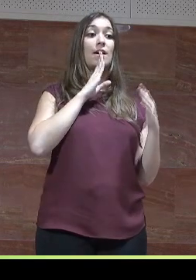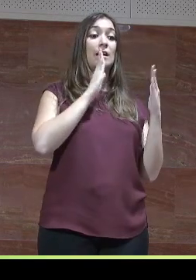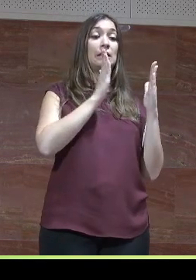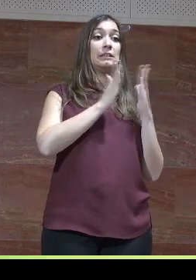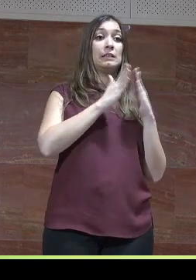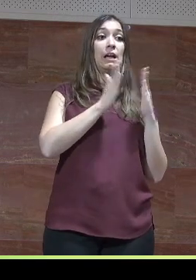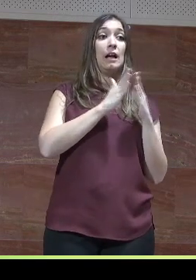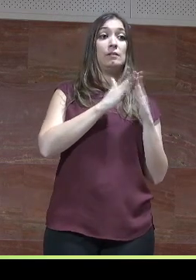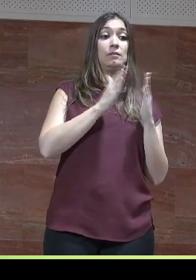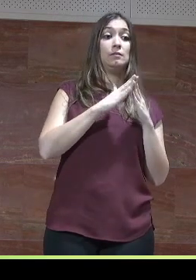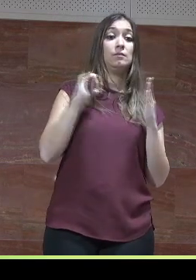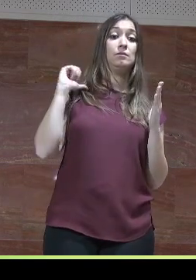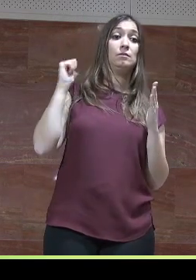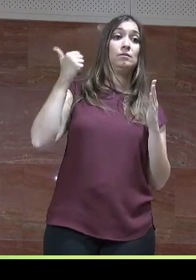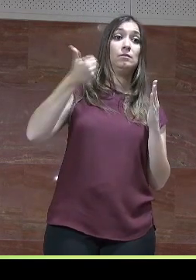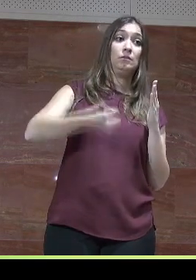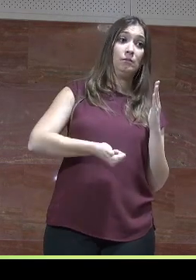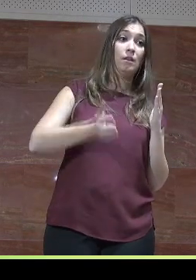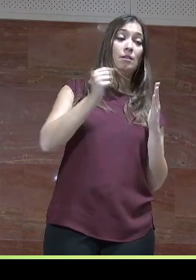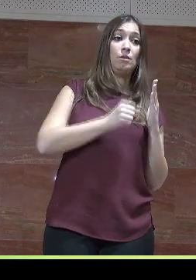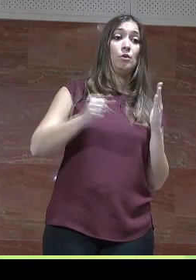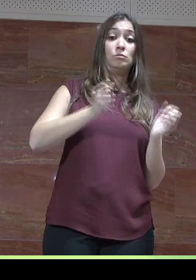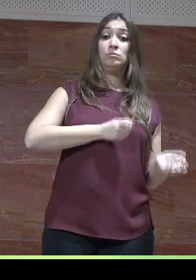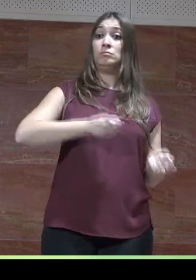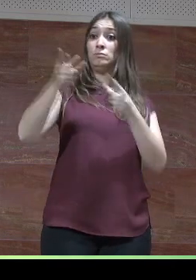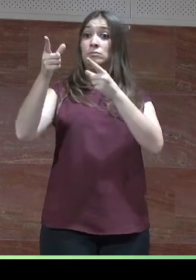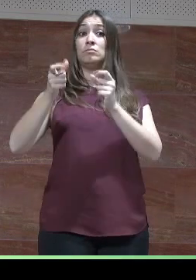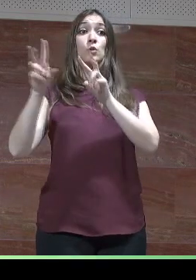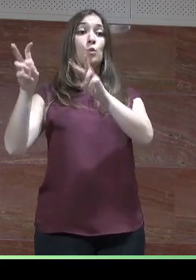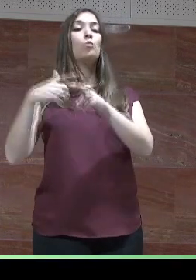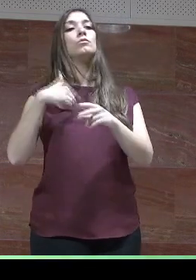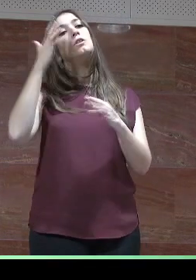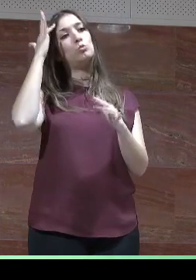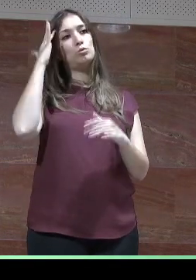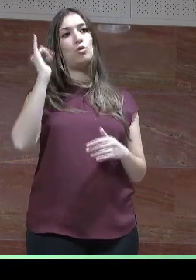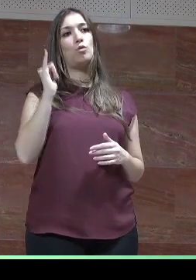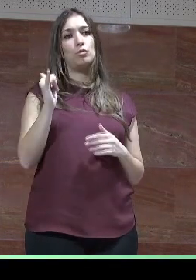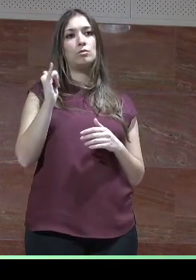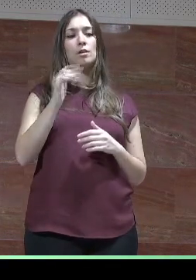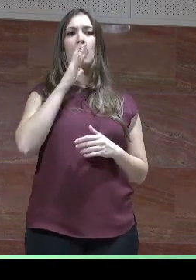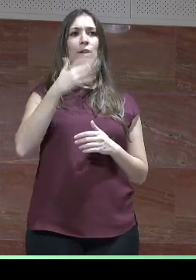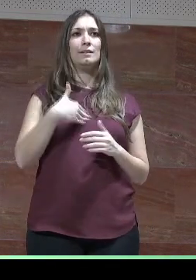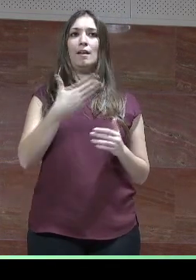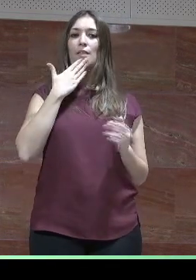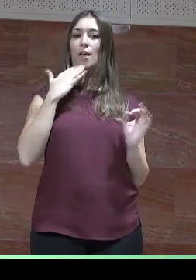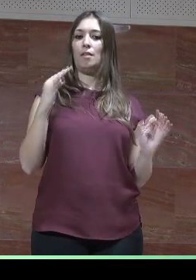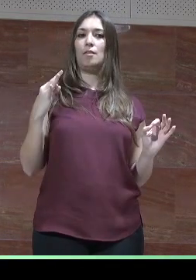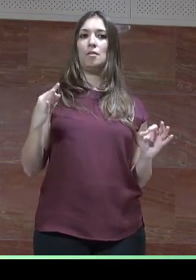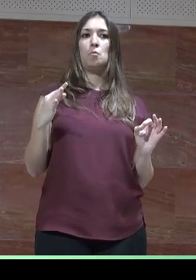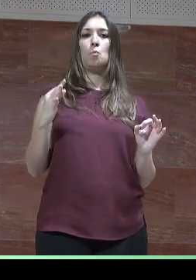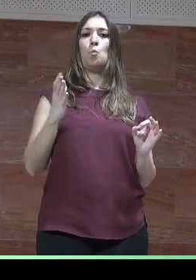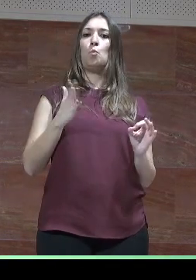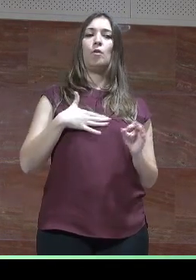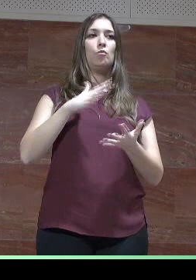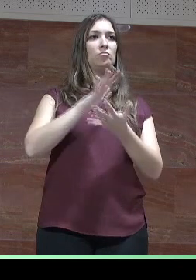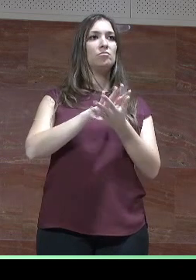mi vivienda un montón de años y lo he hecho con ilusión y ahora tengo años suficientes para incorporarme